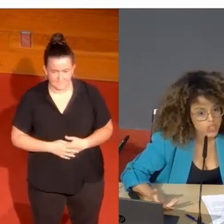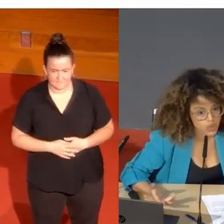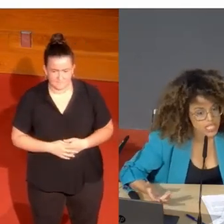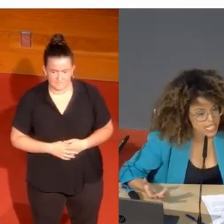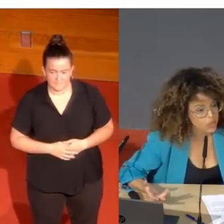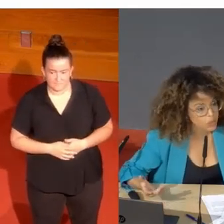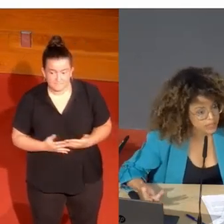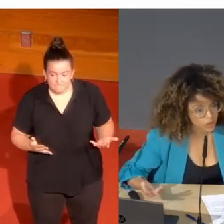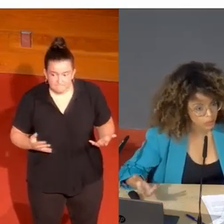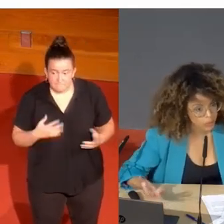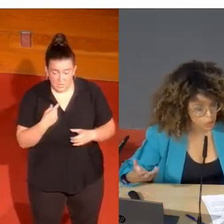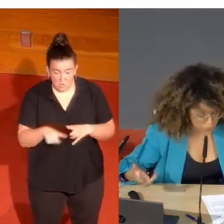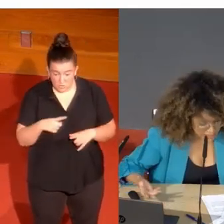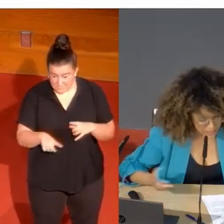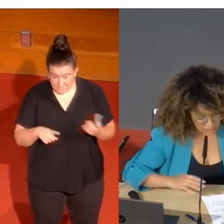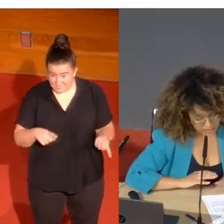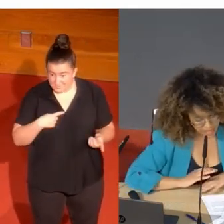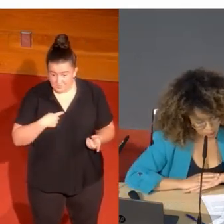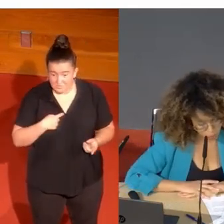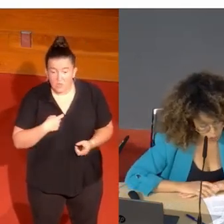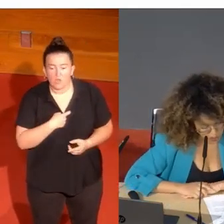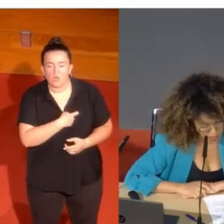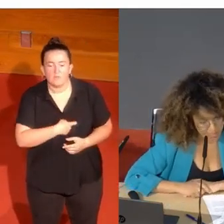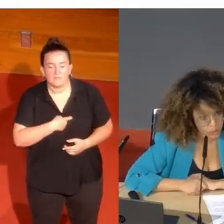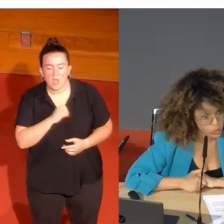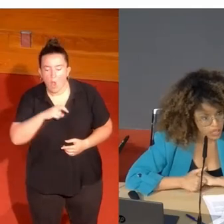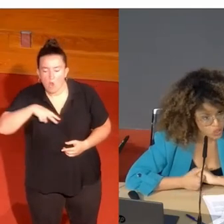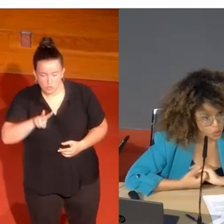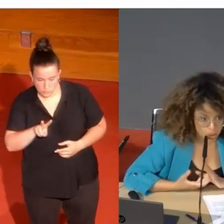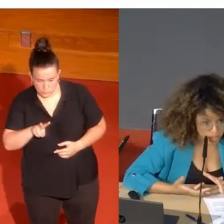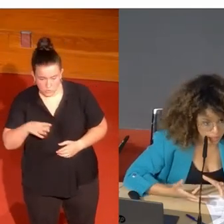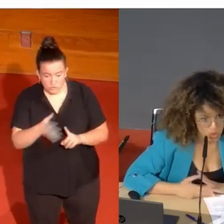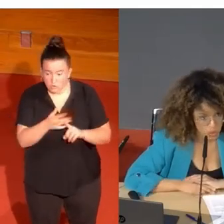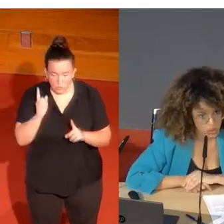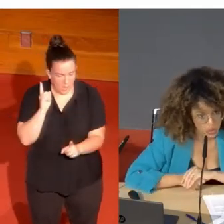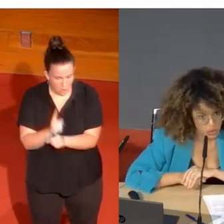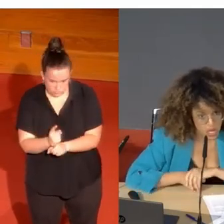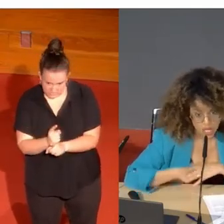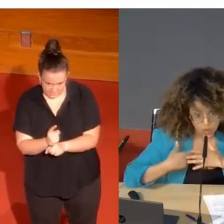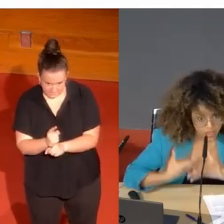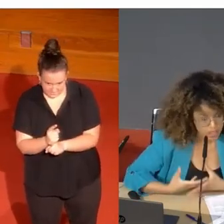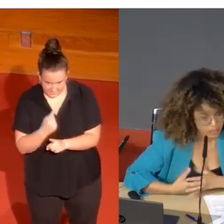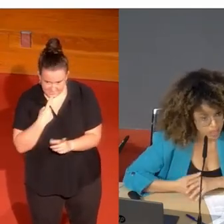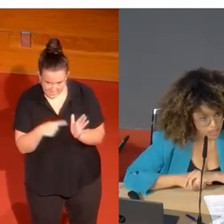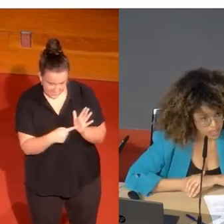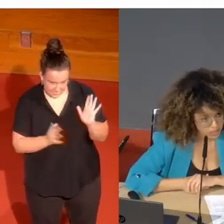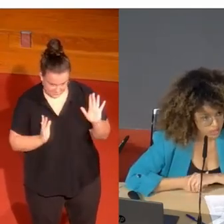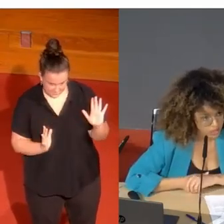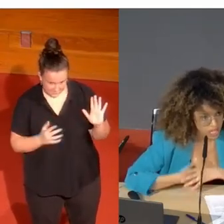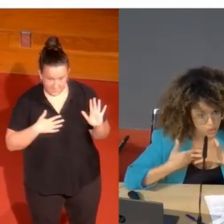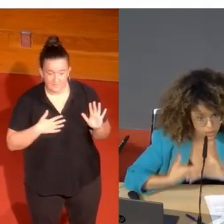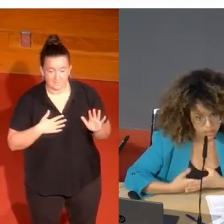eso son cosas que ha documentado el propio comité de la ONU contra la tortura esto no lo decimos Solo nosotros lo dice también